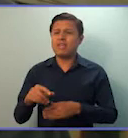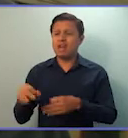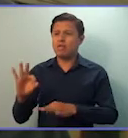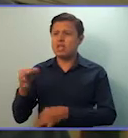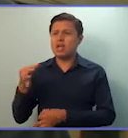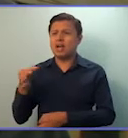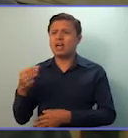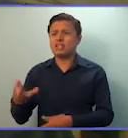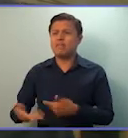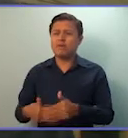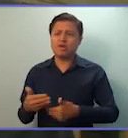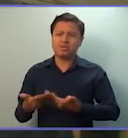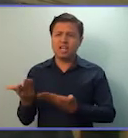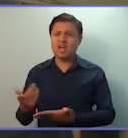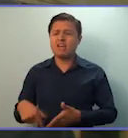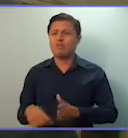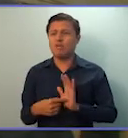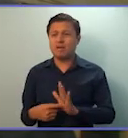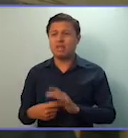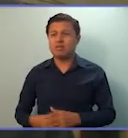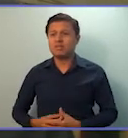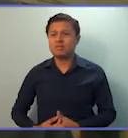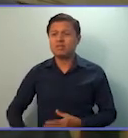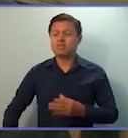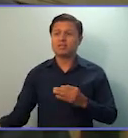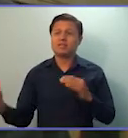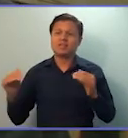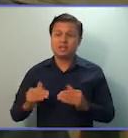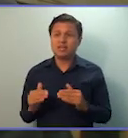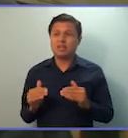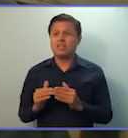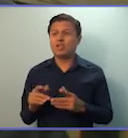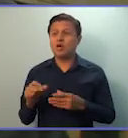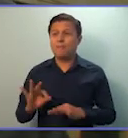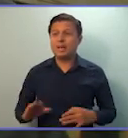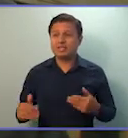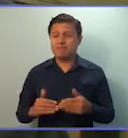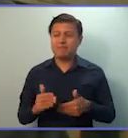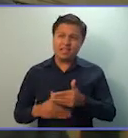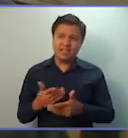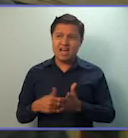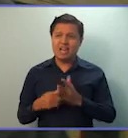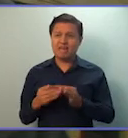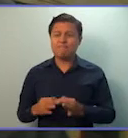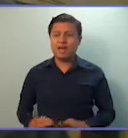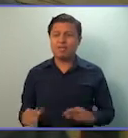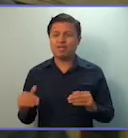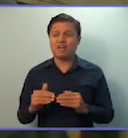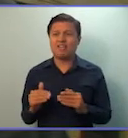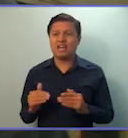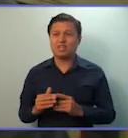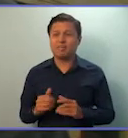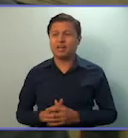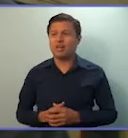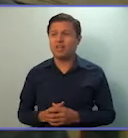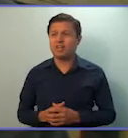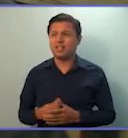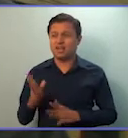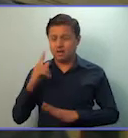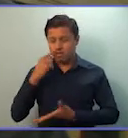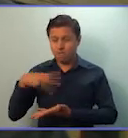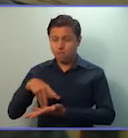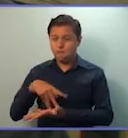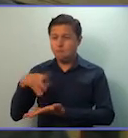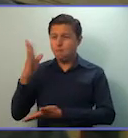el tribunal supremo electoral para poder aportar datos de educativos y por supuesto de orientación a la población ante el